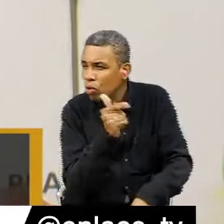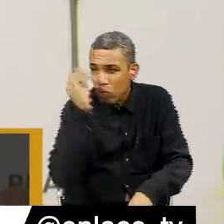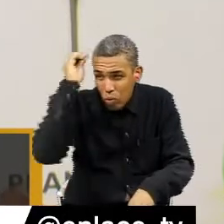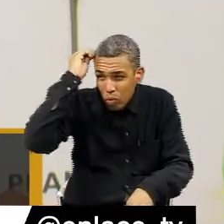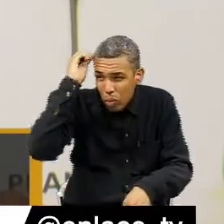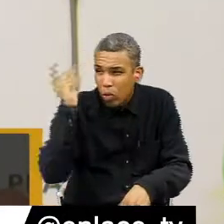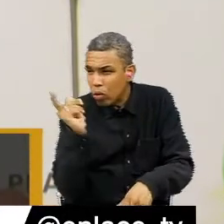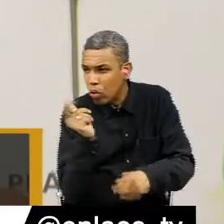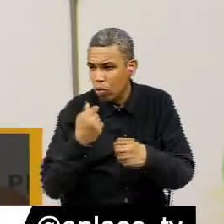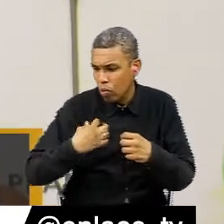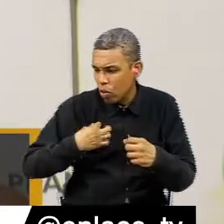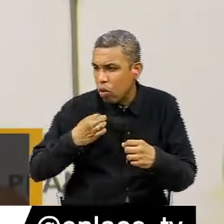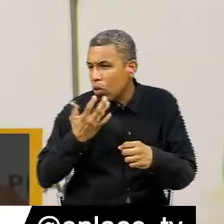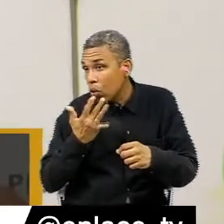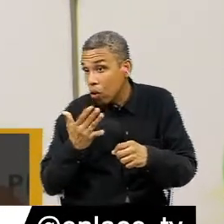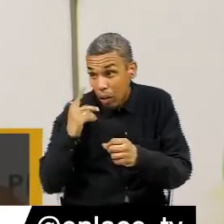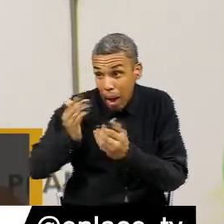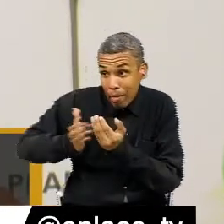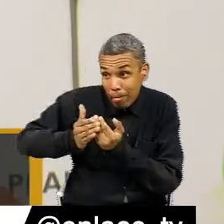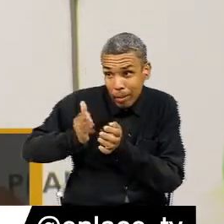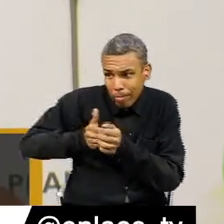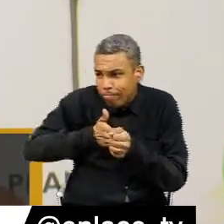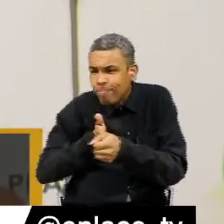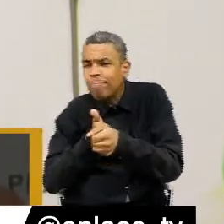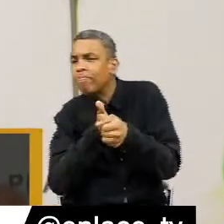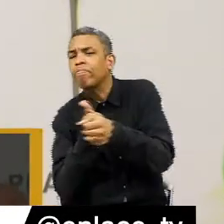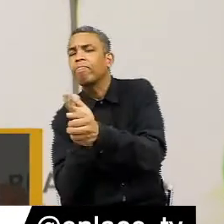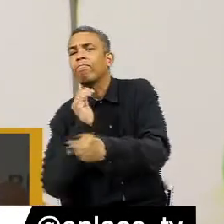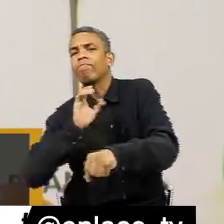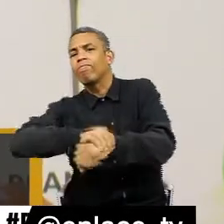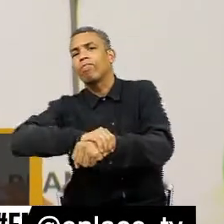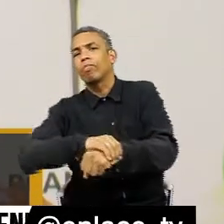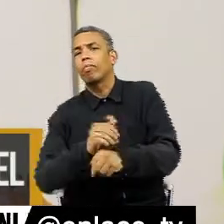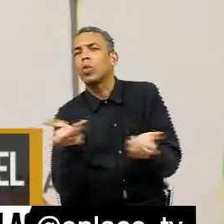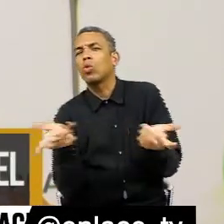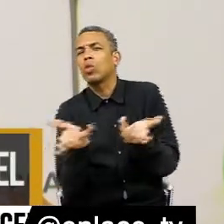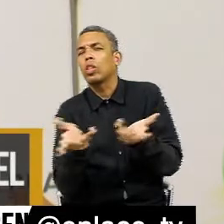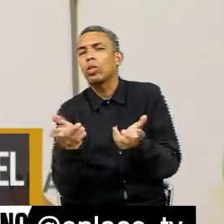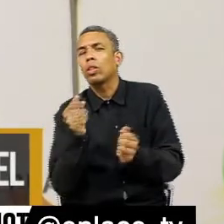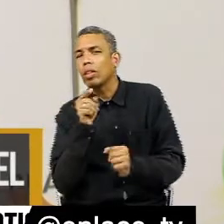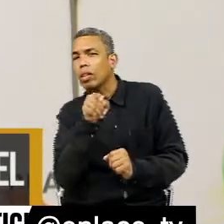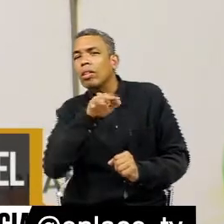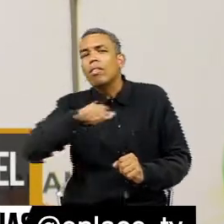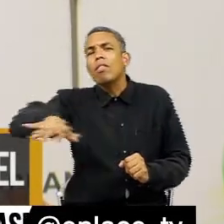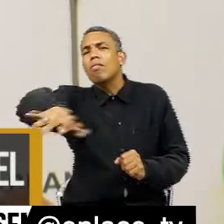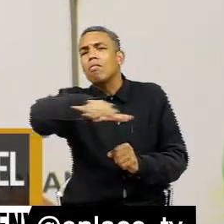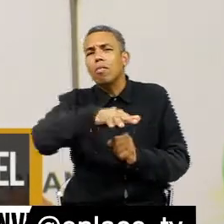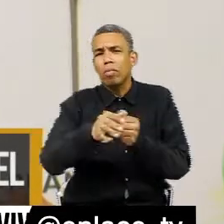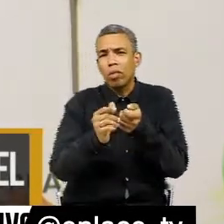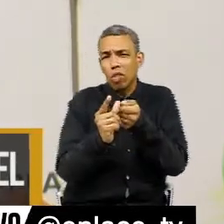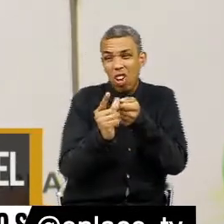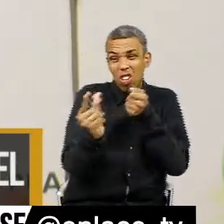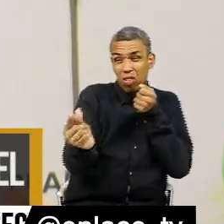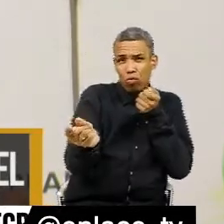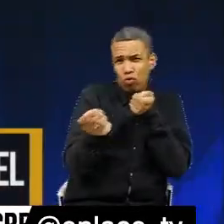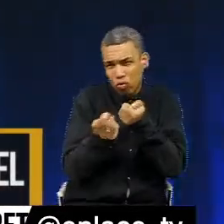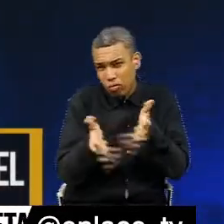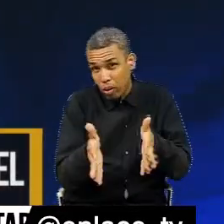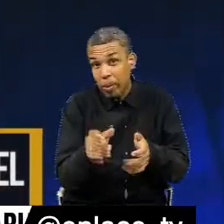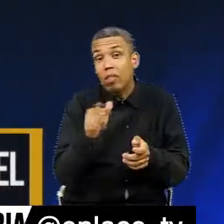es como se logra capturar al individuo en una finca no muy lejana del lugar donde sucedieron los